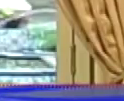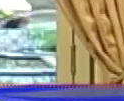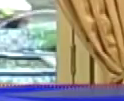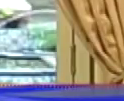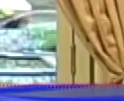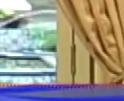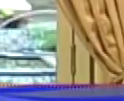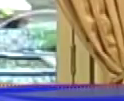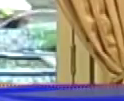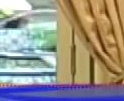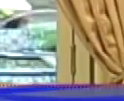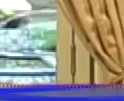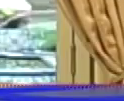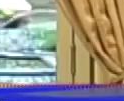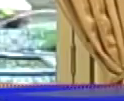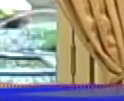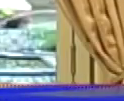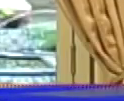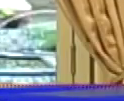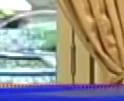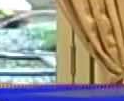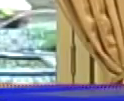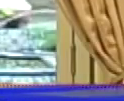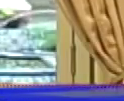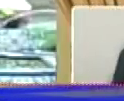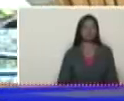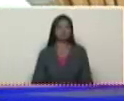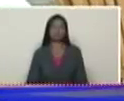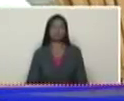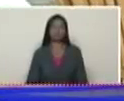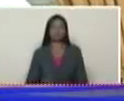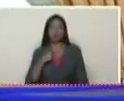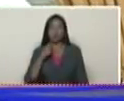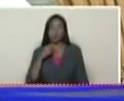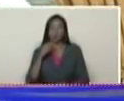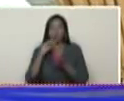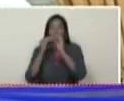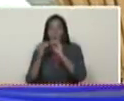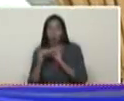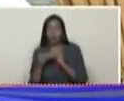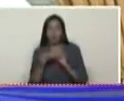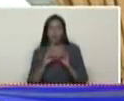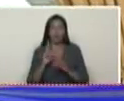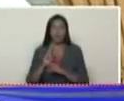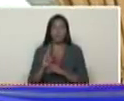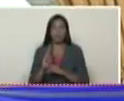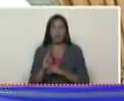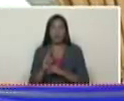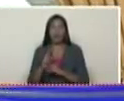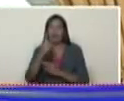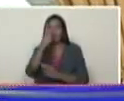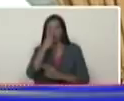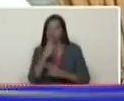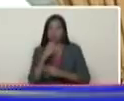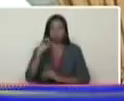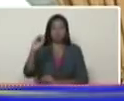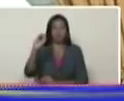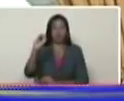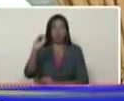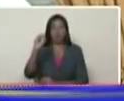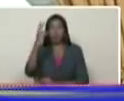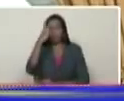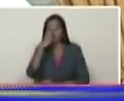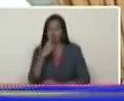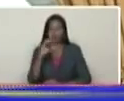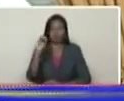2030 de la Organización de Naciones Unidas, que yo ratifico, ¿no? miseria cero, pobreza